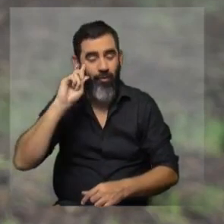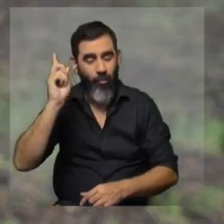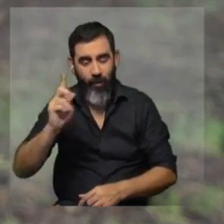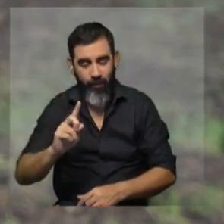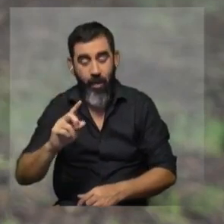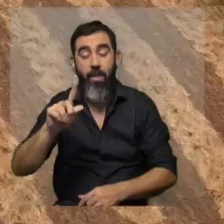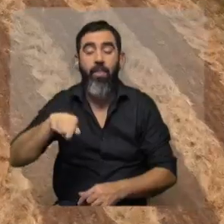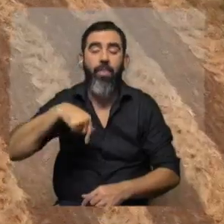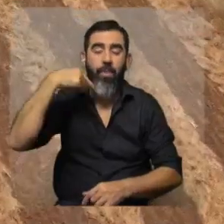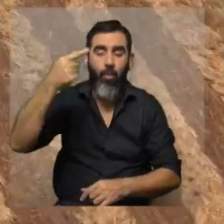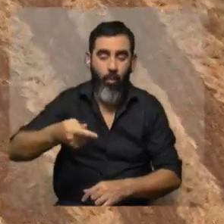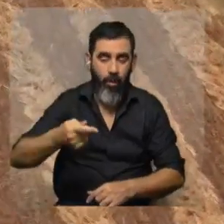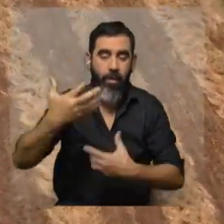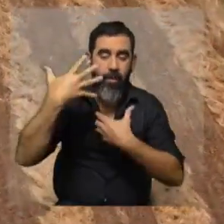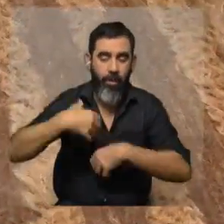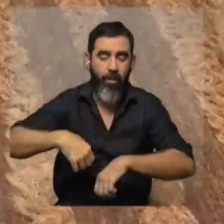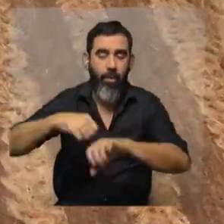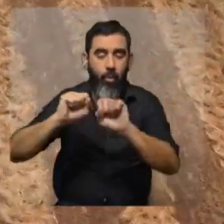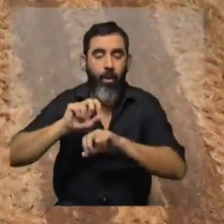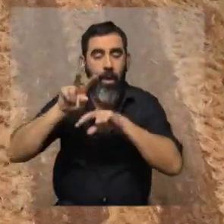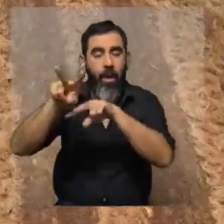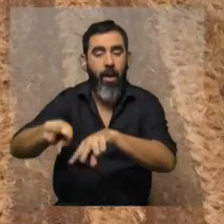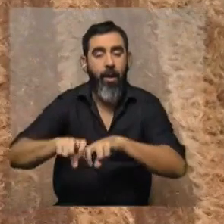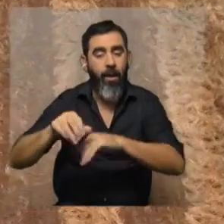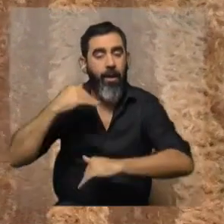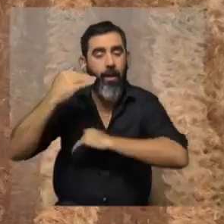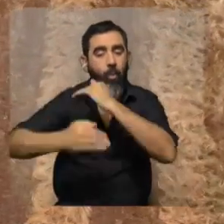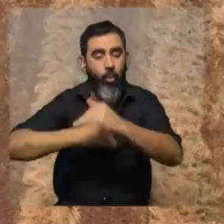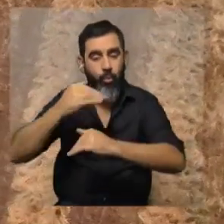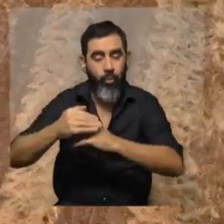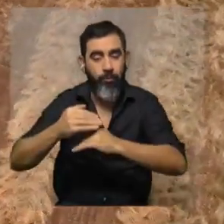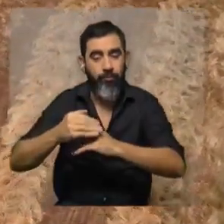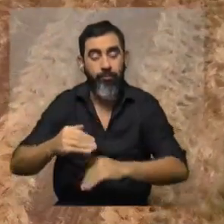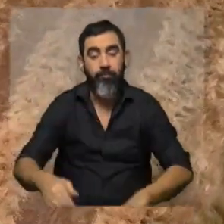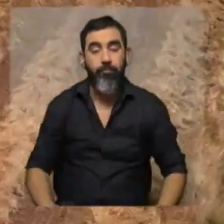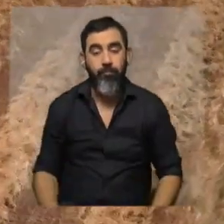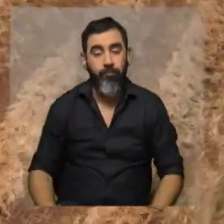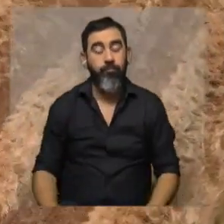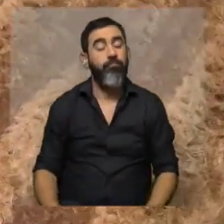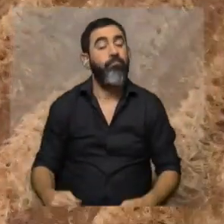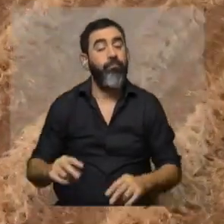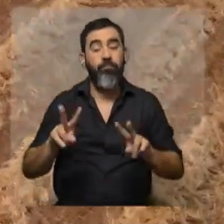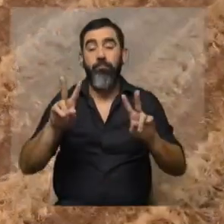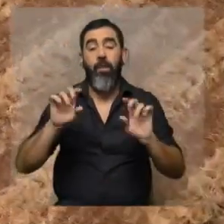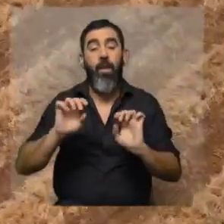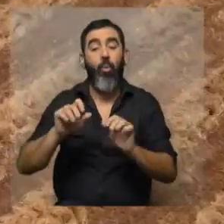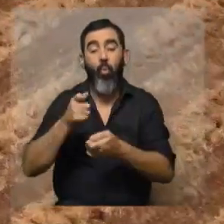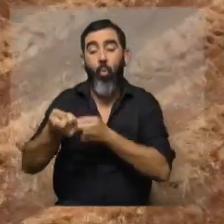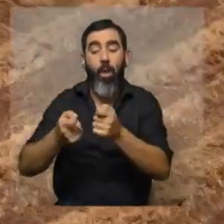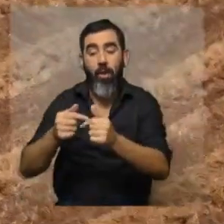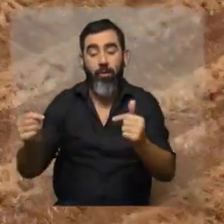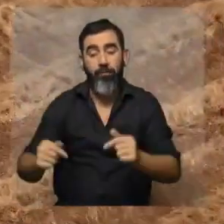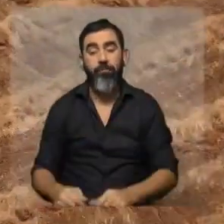Más adelante, en la medida que la agricultura fue evolucionando, el fósforo pasó a ser un fertilizante en sí mismo.